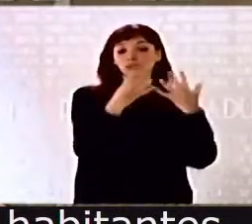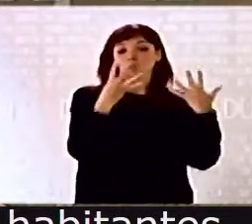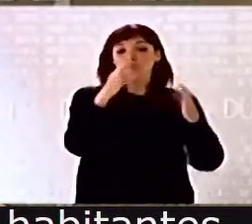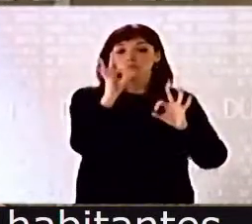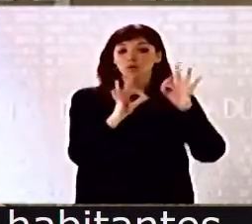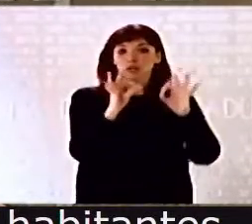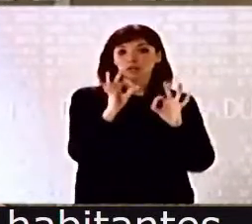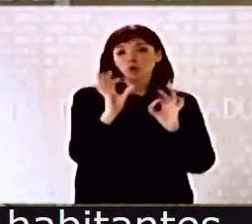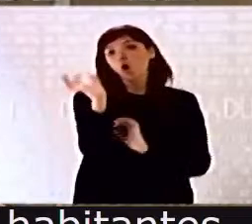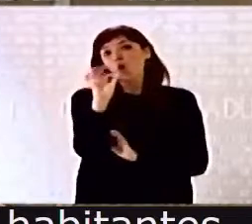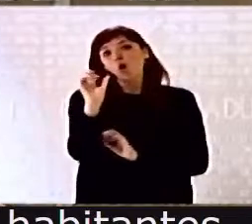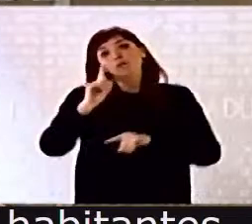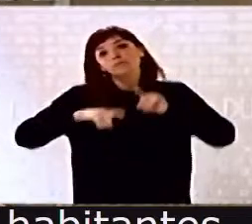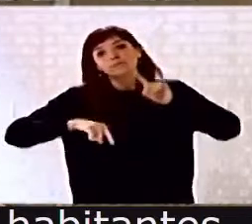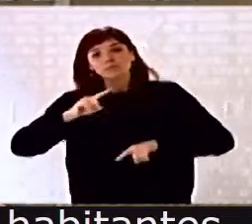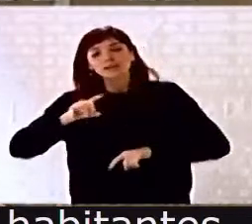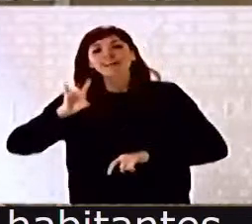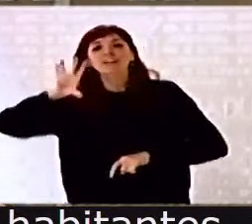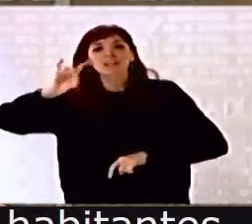15%.